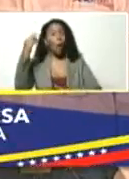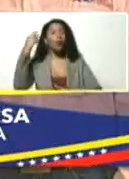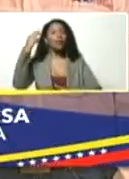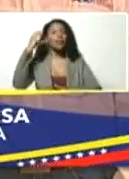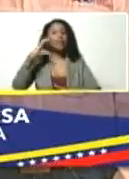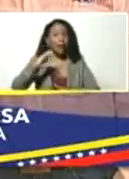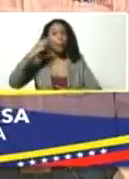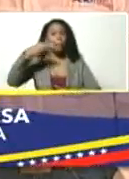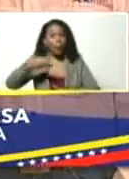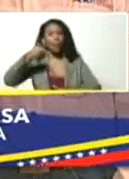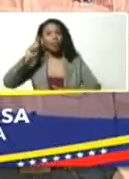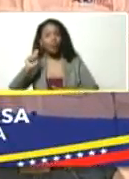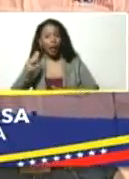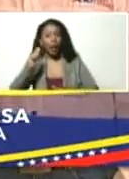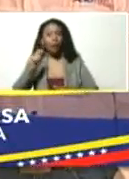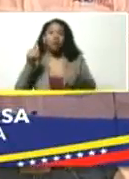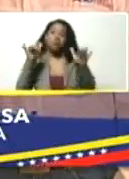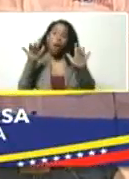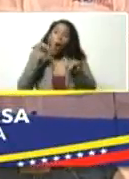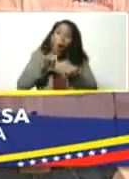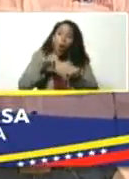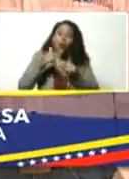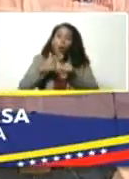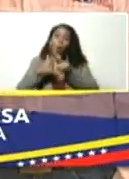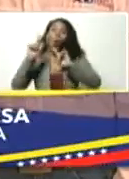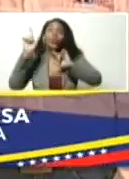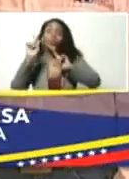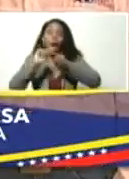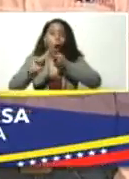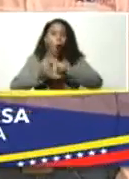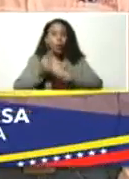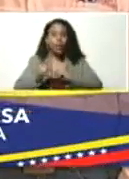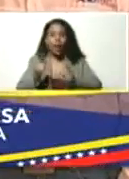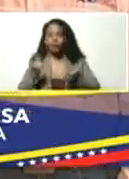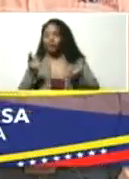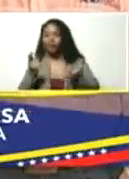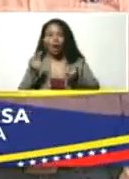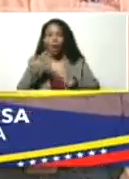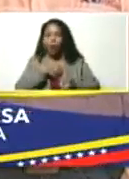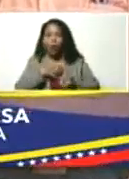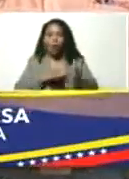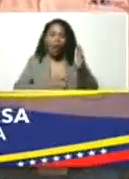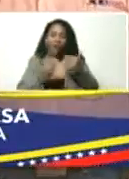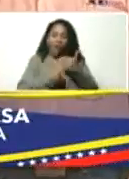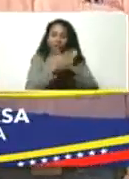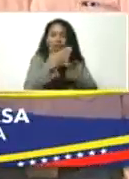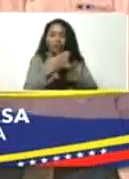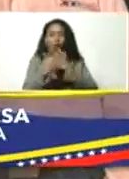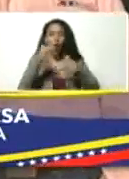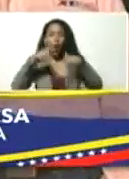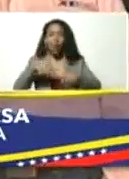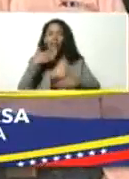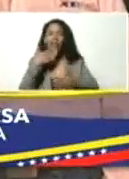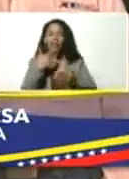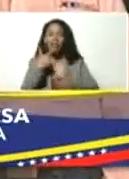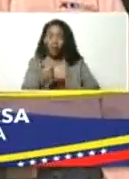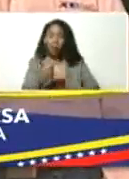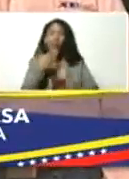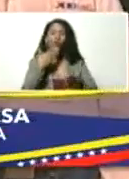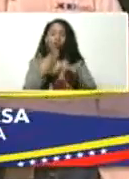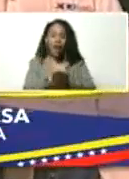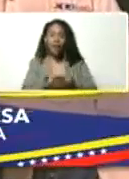trabajadores, quizás hoy estuviésemos contando otra historia. Por eso le decimos desde aquí, presidente, gracias. Le decimos a Chávez, gracias